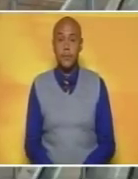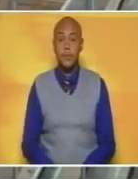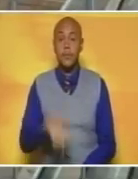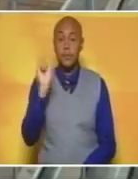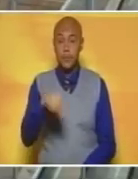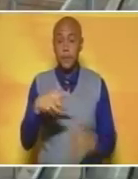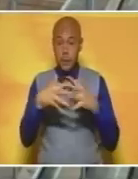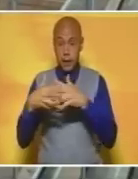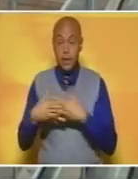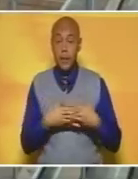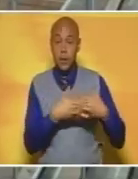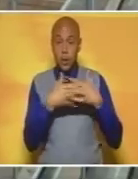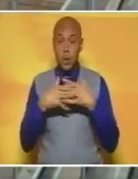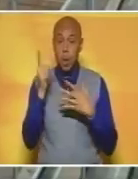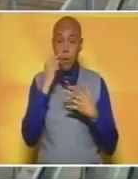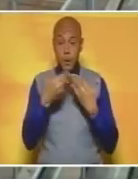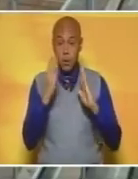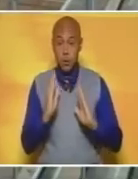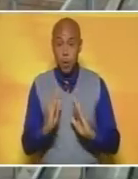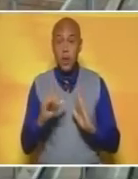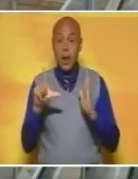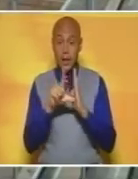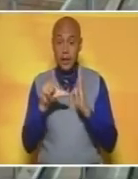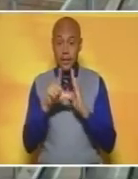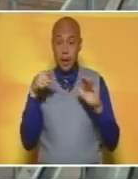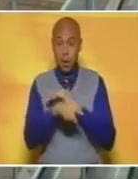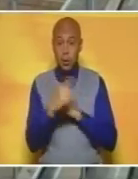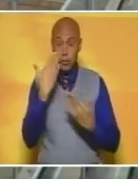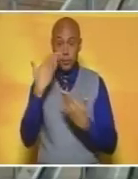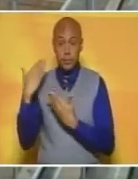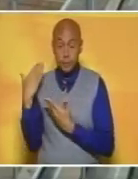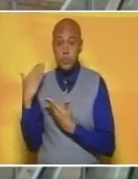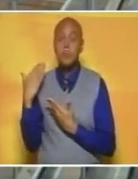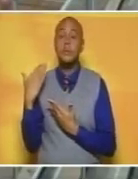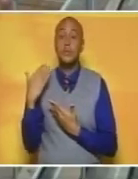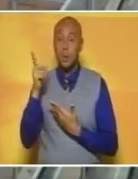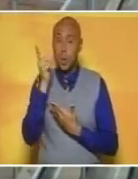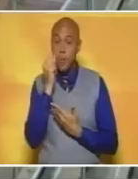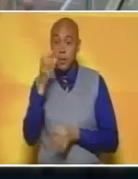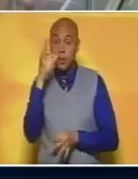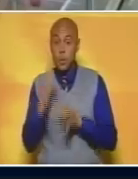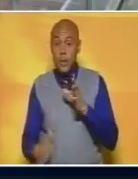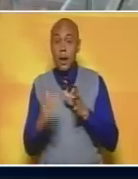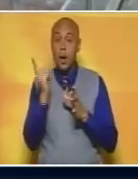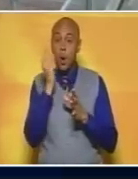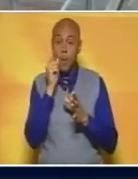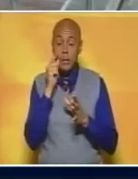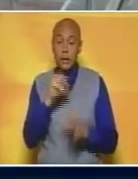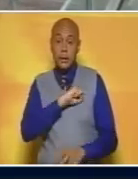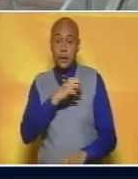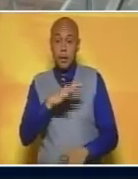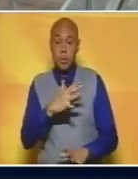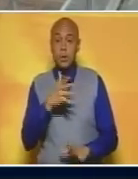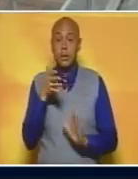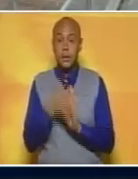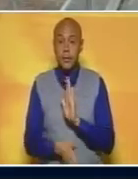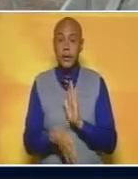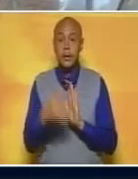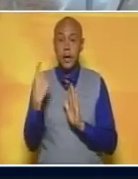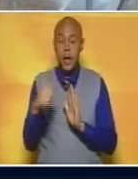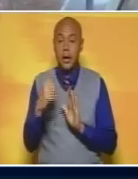En Estados Unidos, los estudiantes de una escuela secundaria de Carolina del Norte vivieron momentos de pánico luego